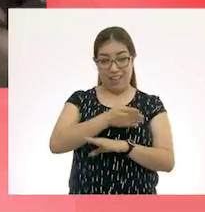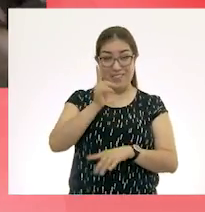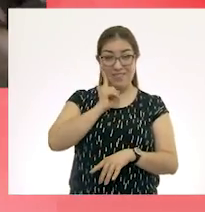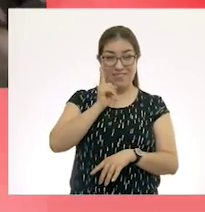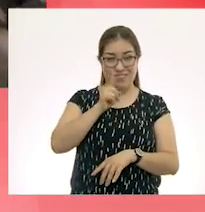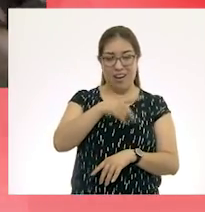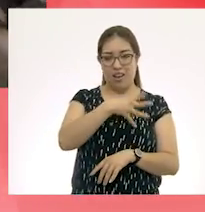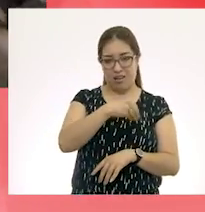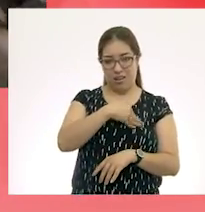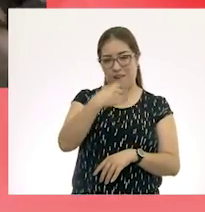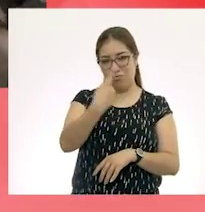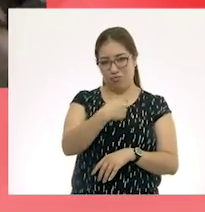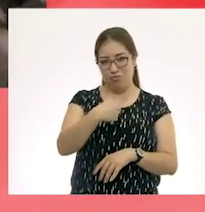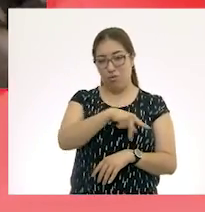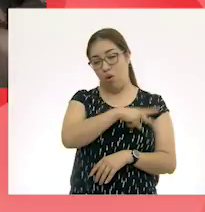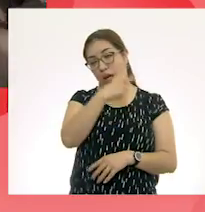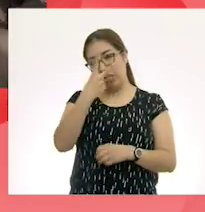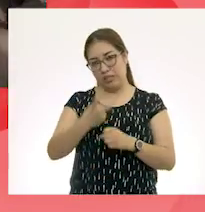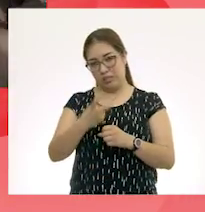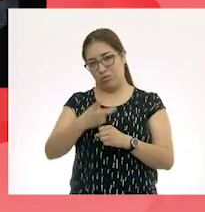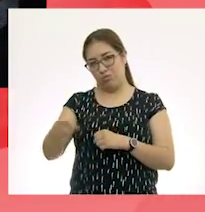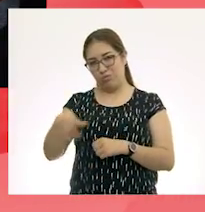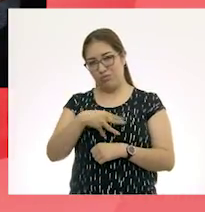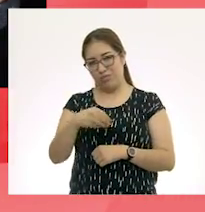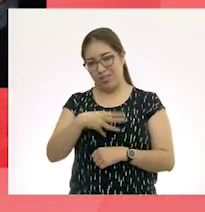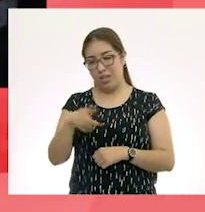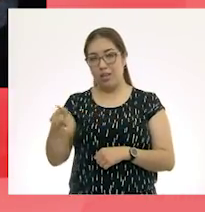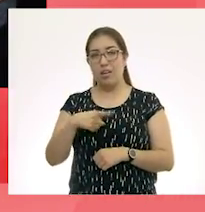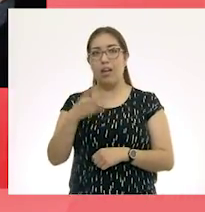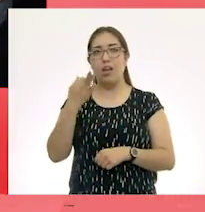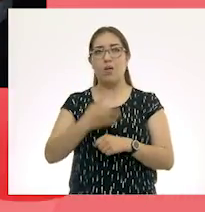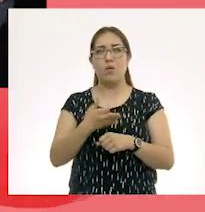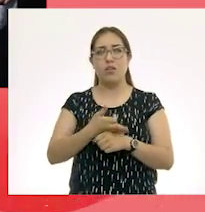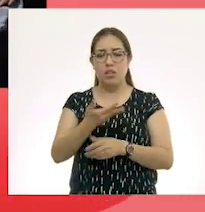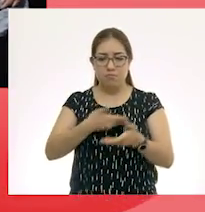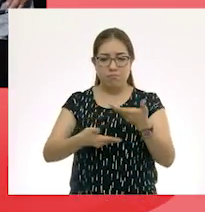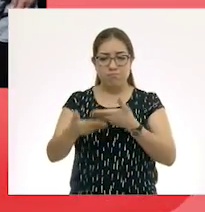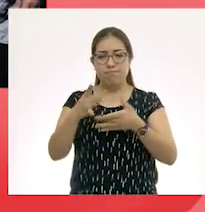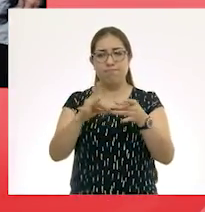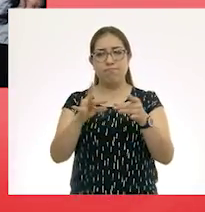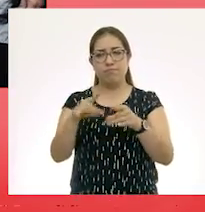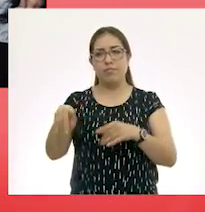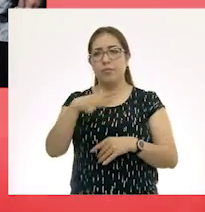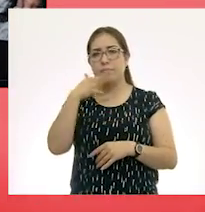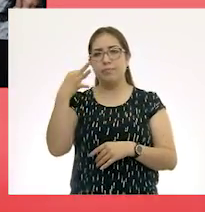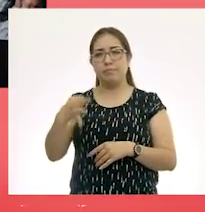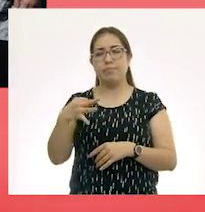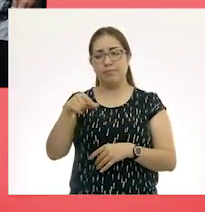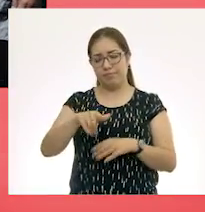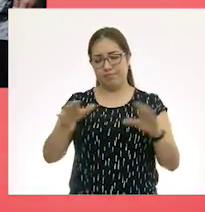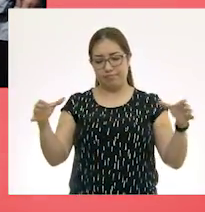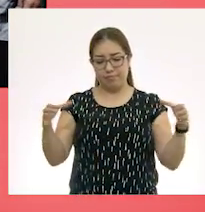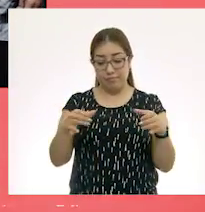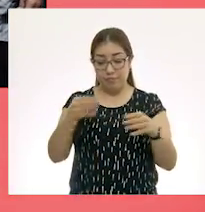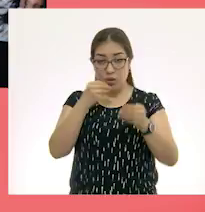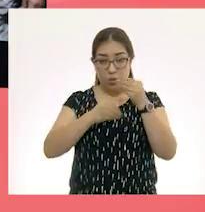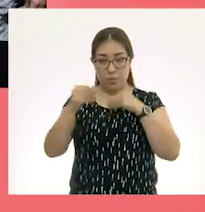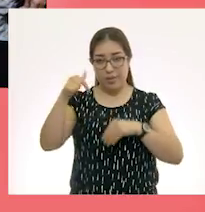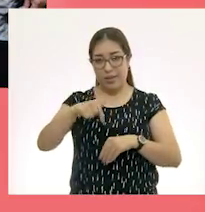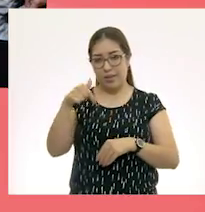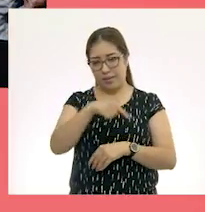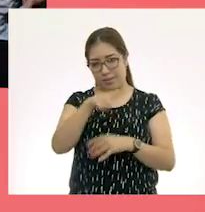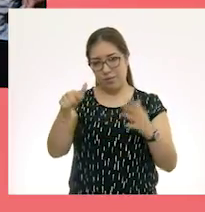Albina Olvera, quien nos está compartiendo estos saberes y estos sabores de la Sierra Gorda, que además